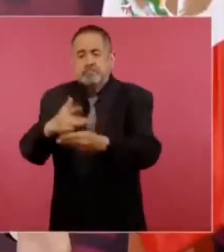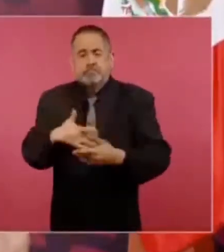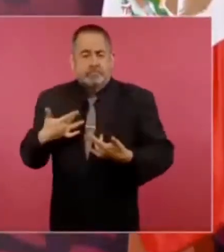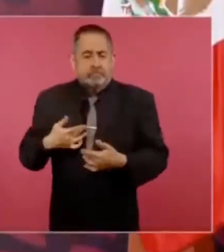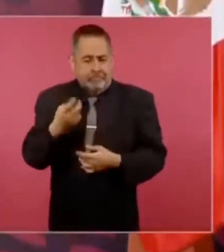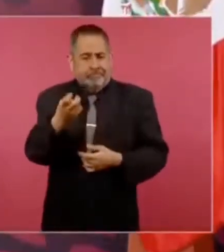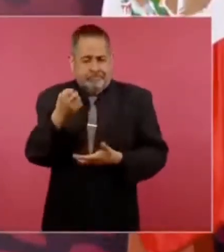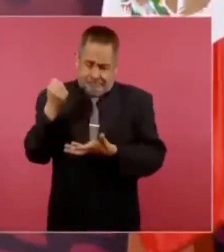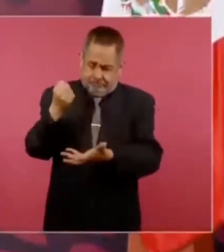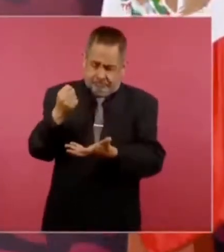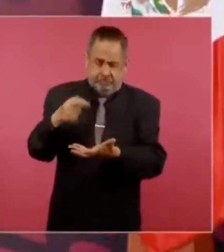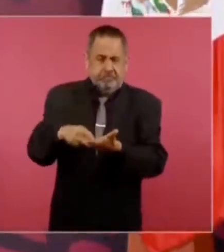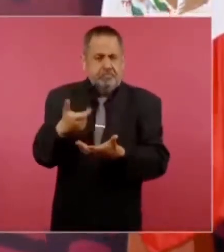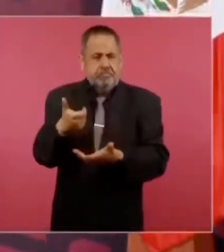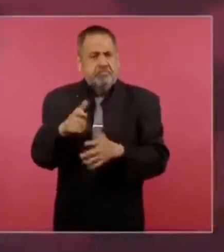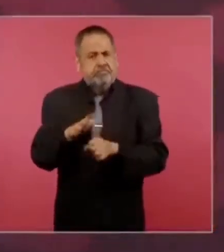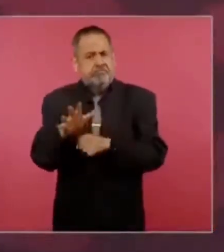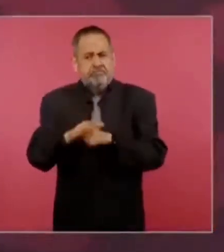alcanzó